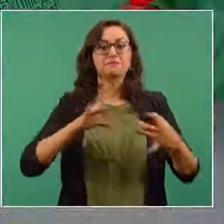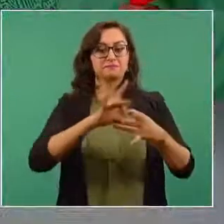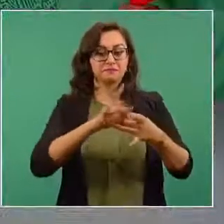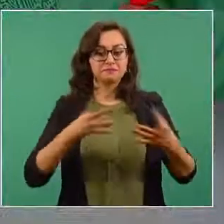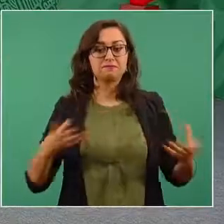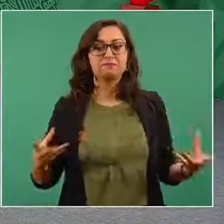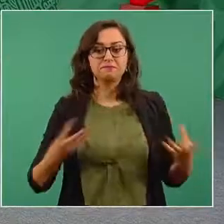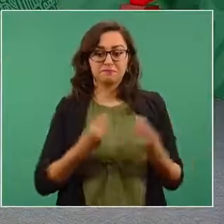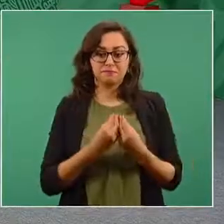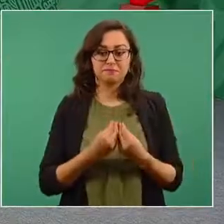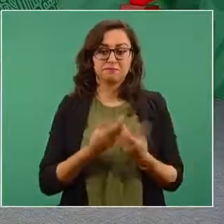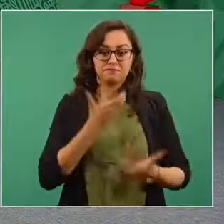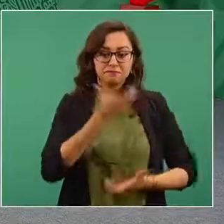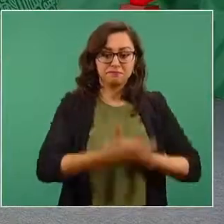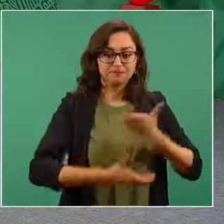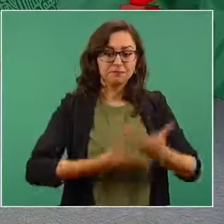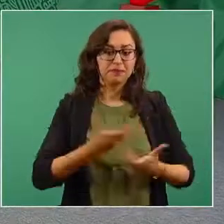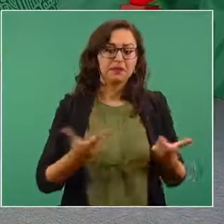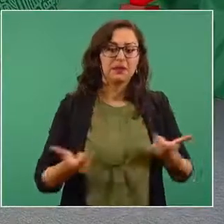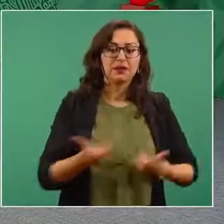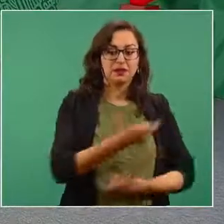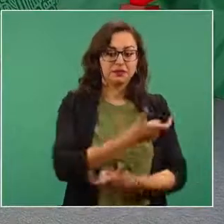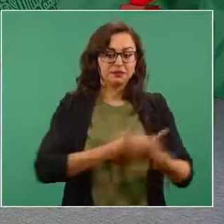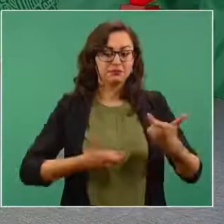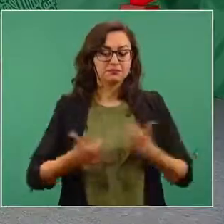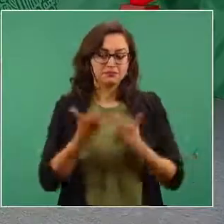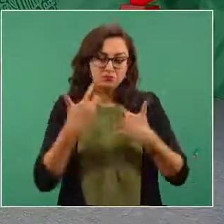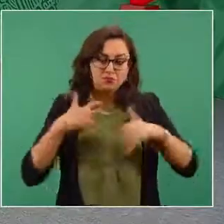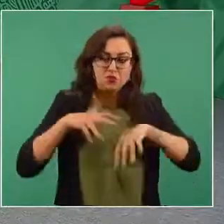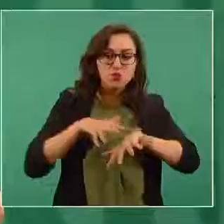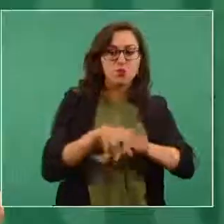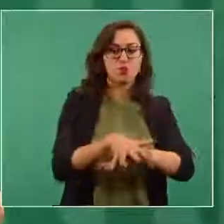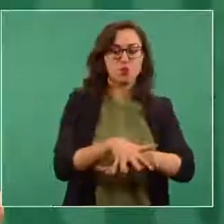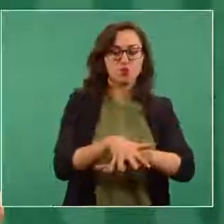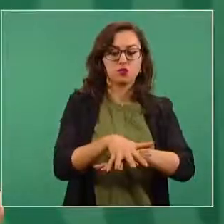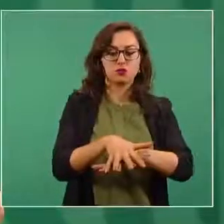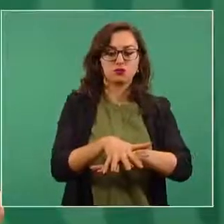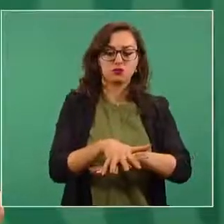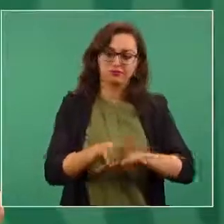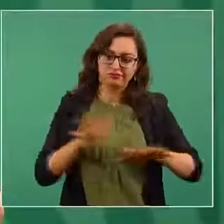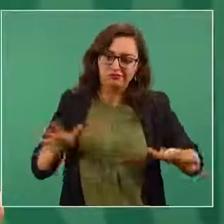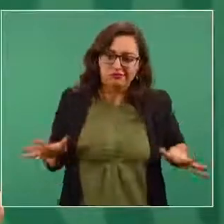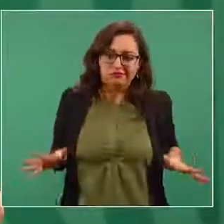complementarnos en lo económico, integrarnos en lo económico y potenciar